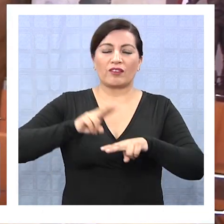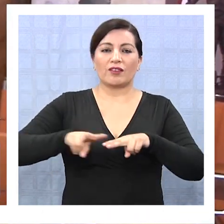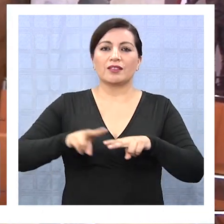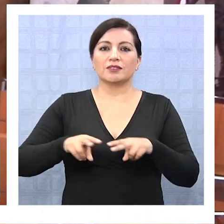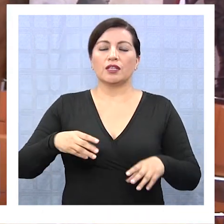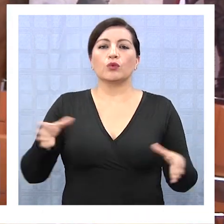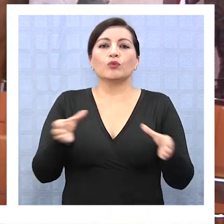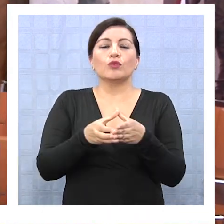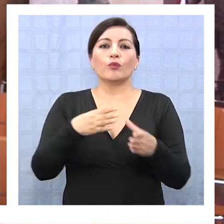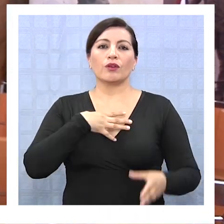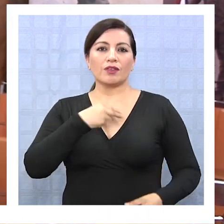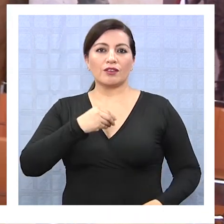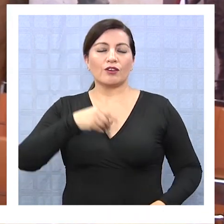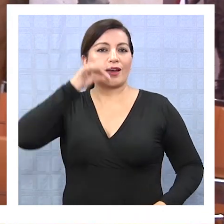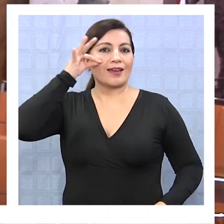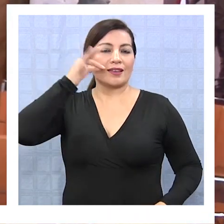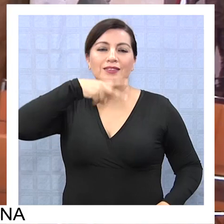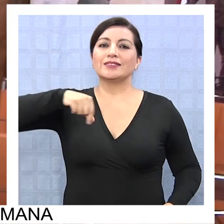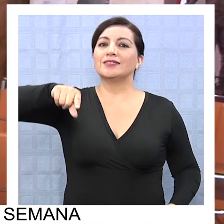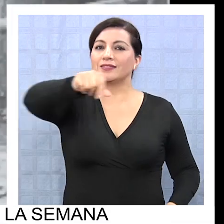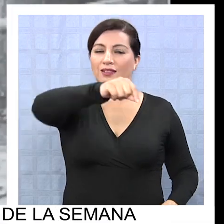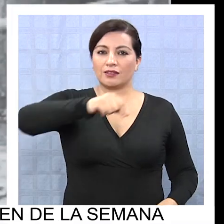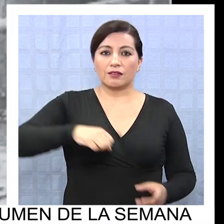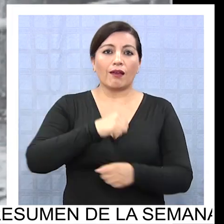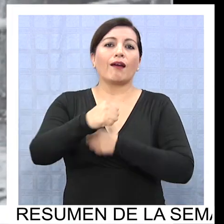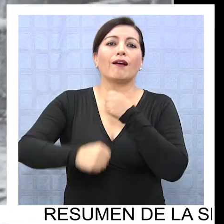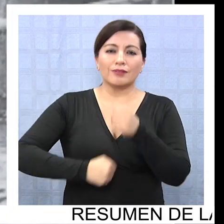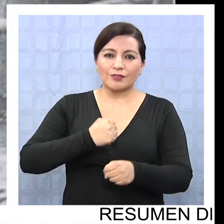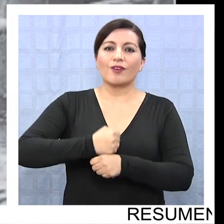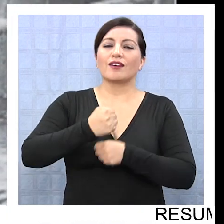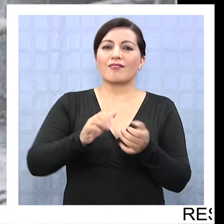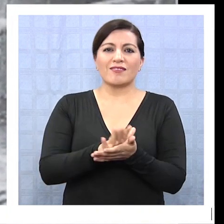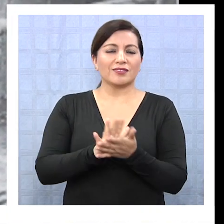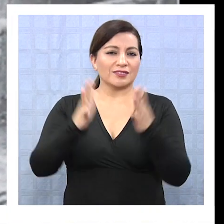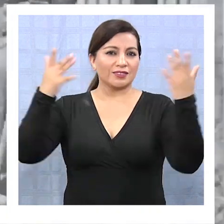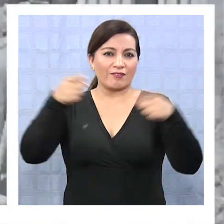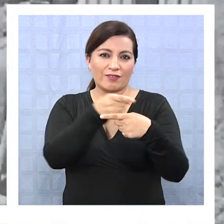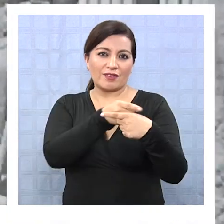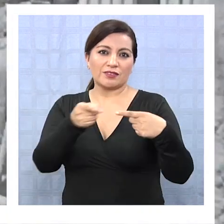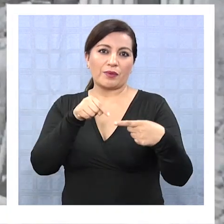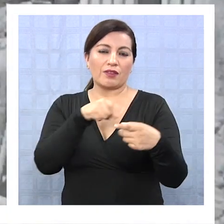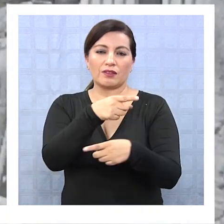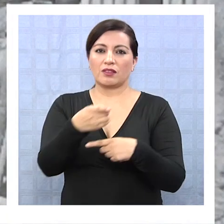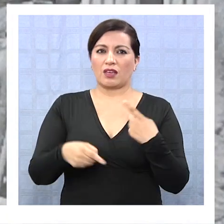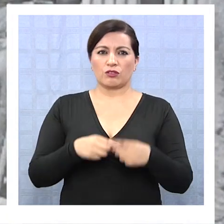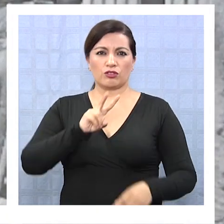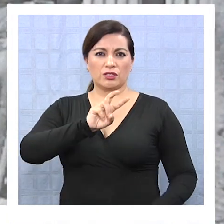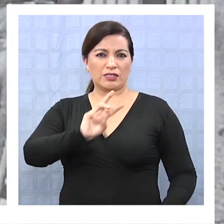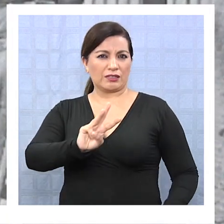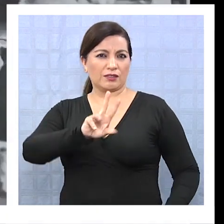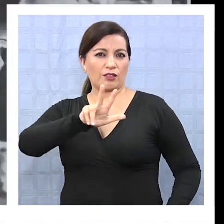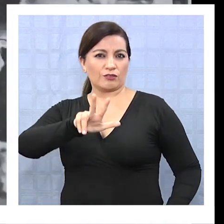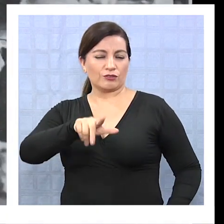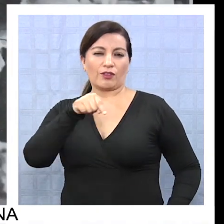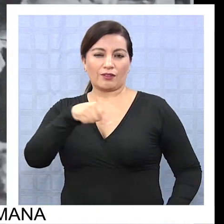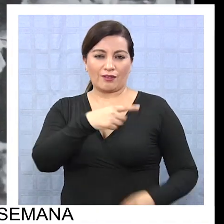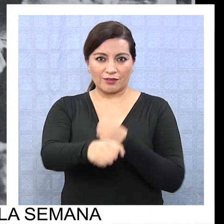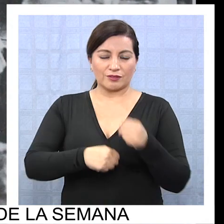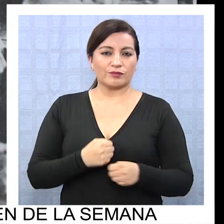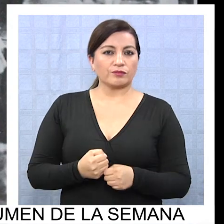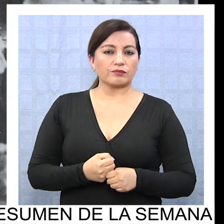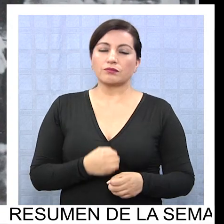la Corporación Hijos del Salitre. De ahí para adelante, año a año, hemos celebrado la semana, este año era número 38,